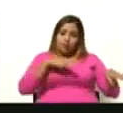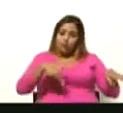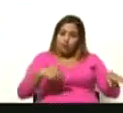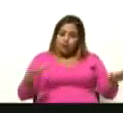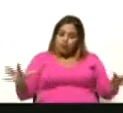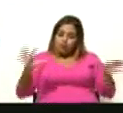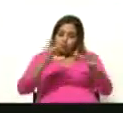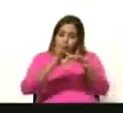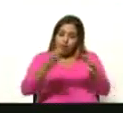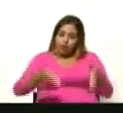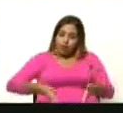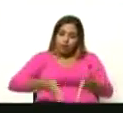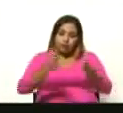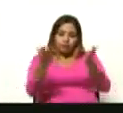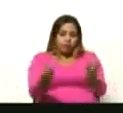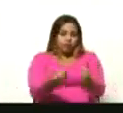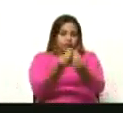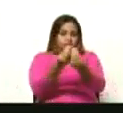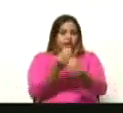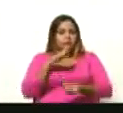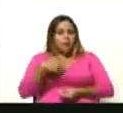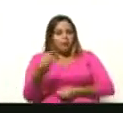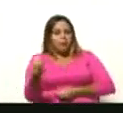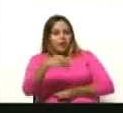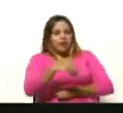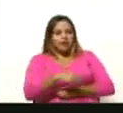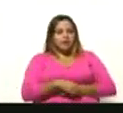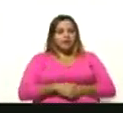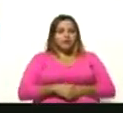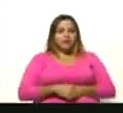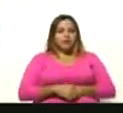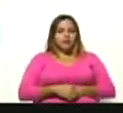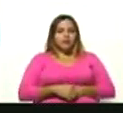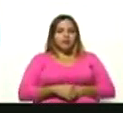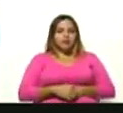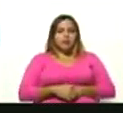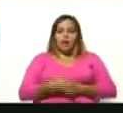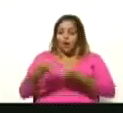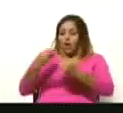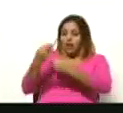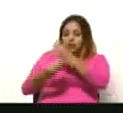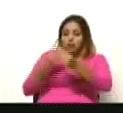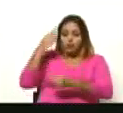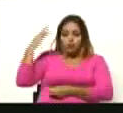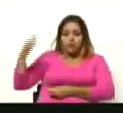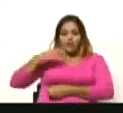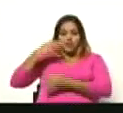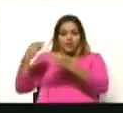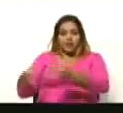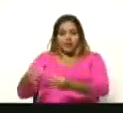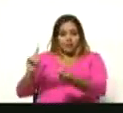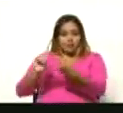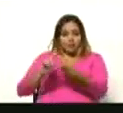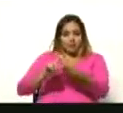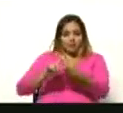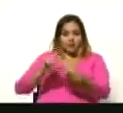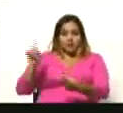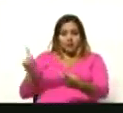caminamos juntos y juntos podemos más. Estamos haciendo un sueño realidad, como primero. Y